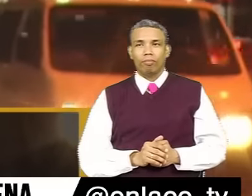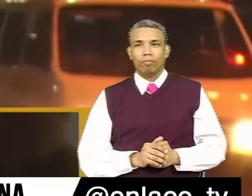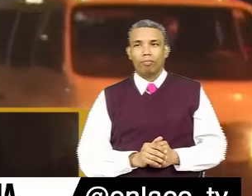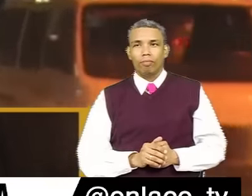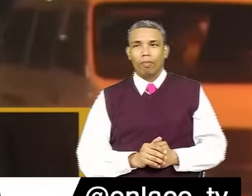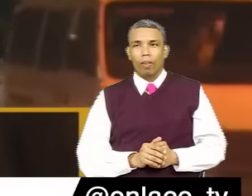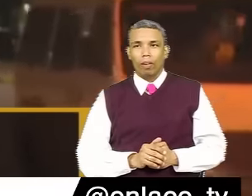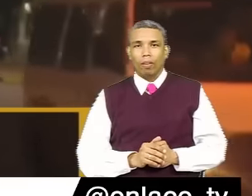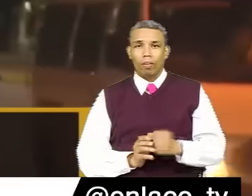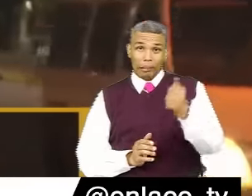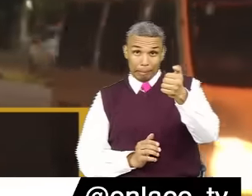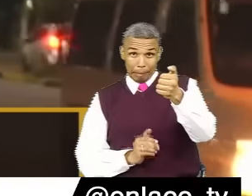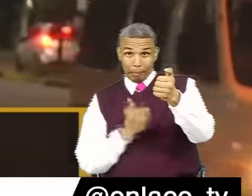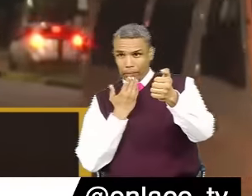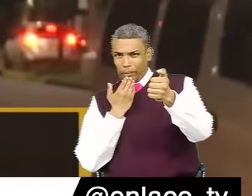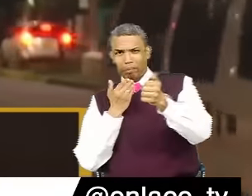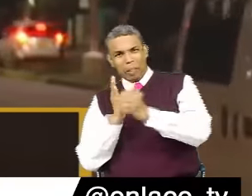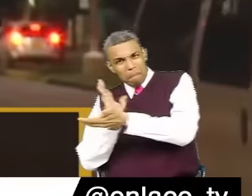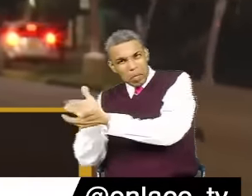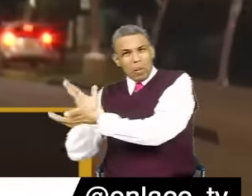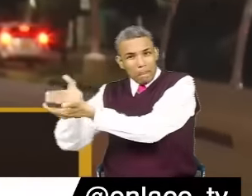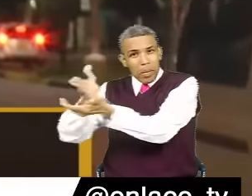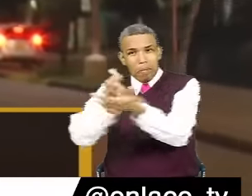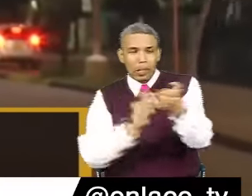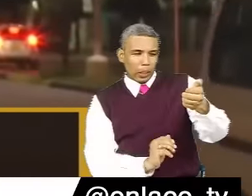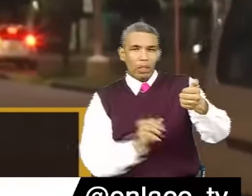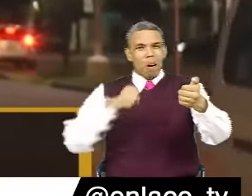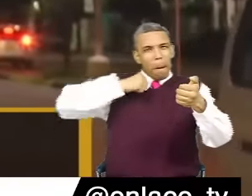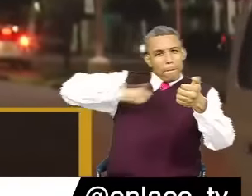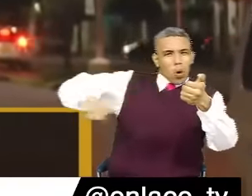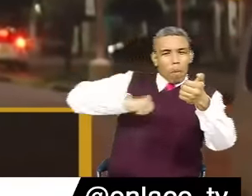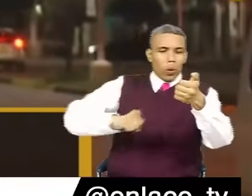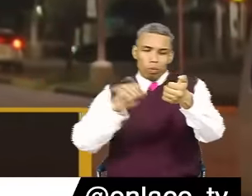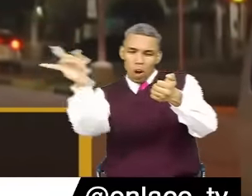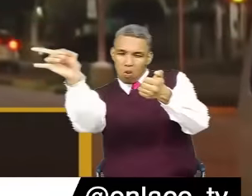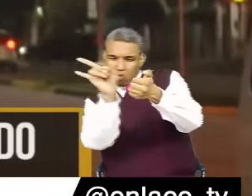a la corporación, donde se hará el proceso de descarga